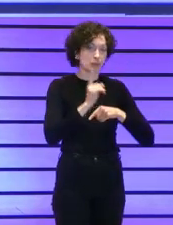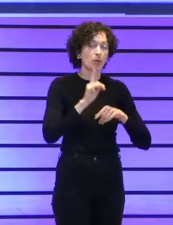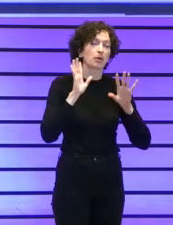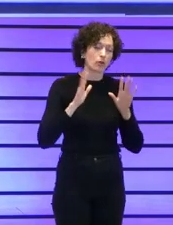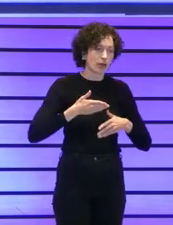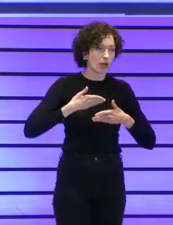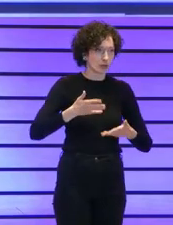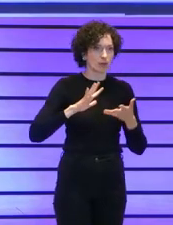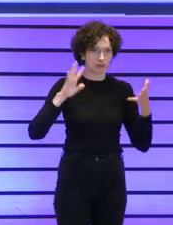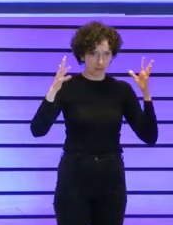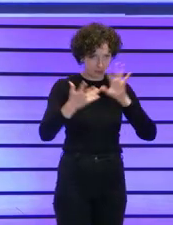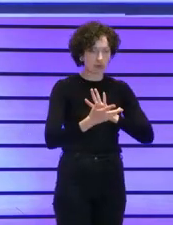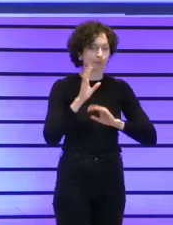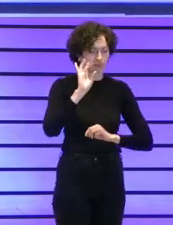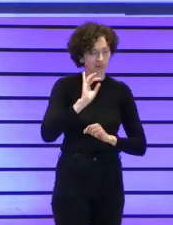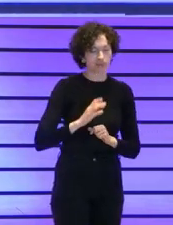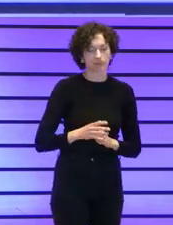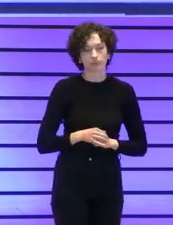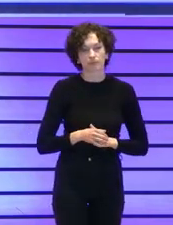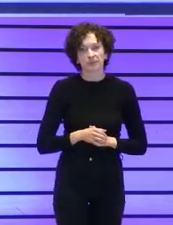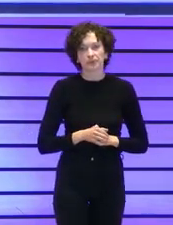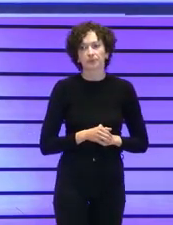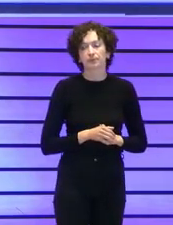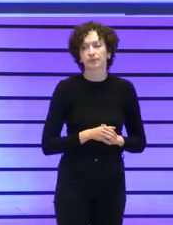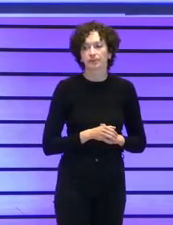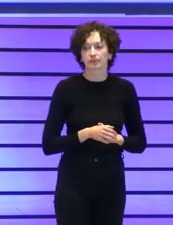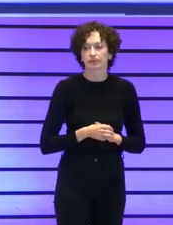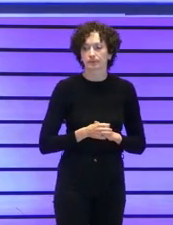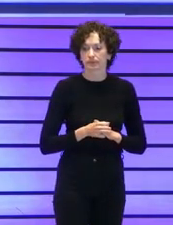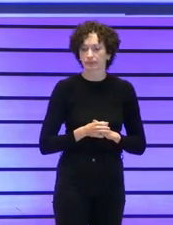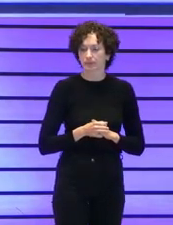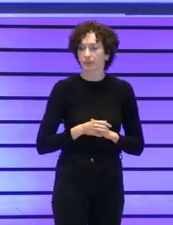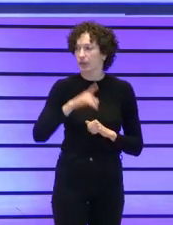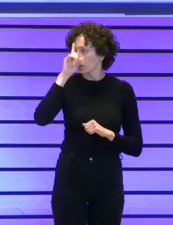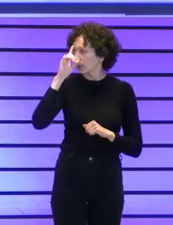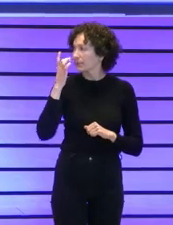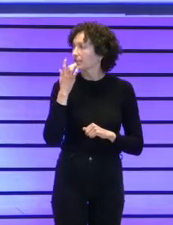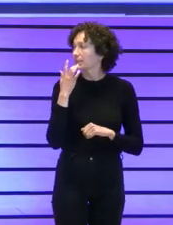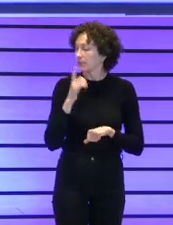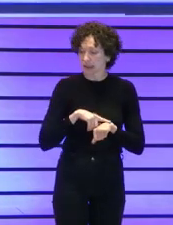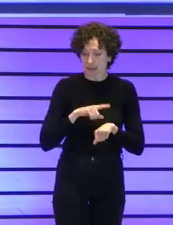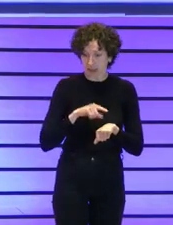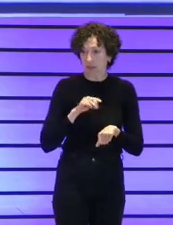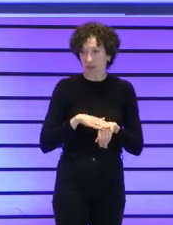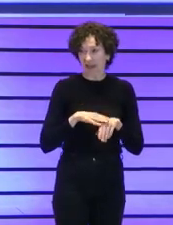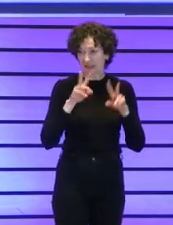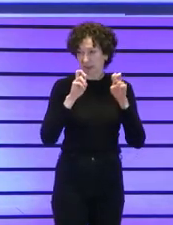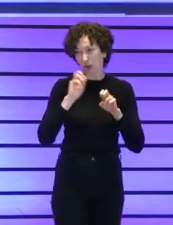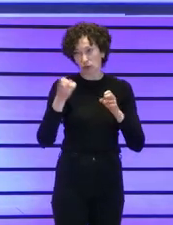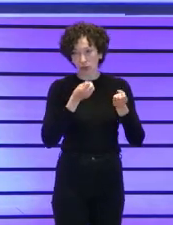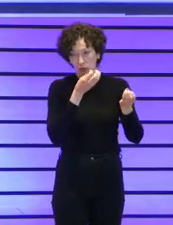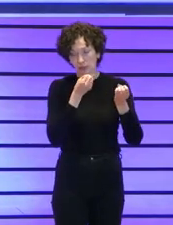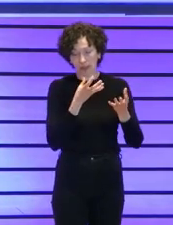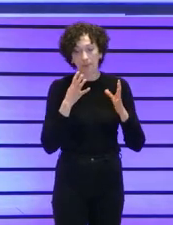¿no? Y después un tema, no sé si hay tiempo de sacarlo, ¿no? Que es un